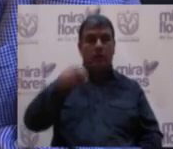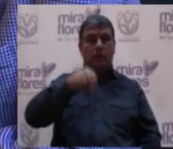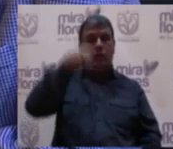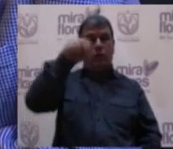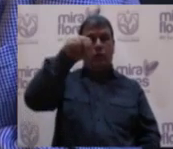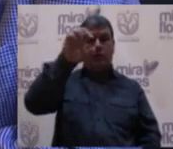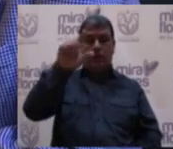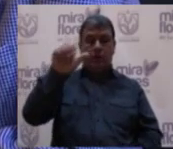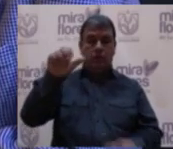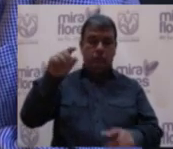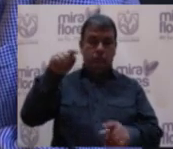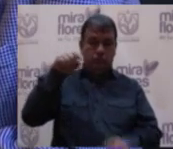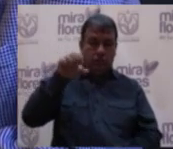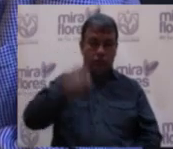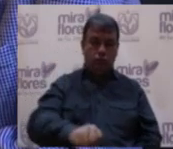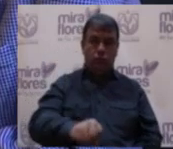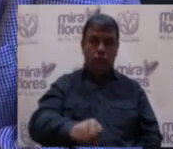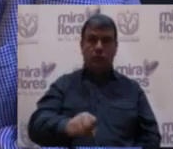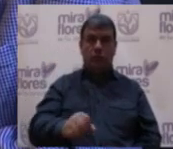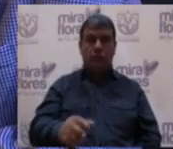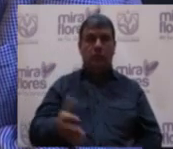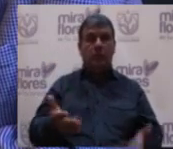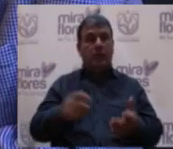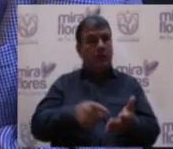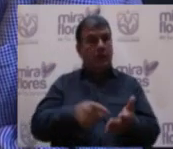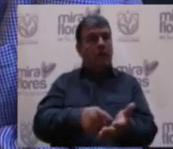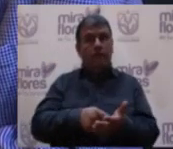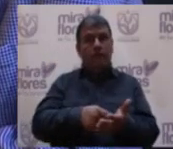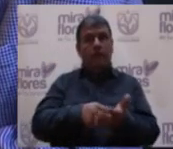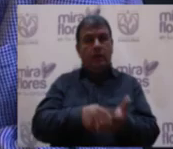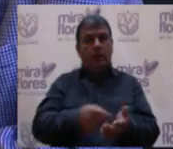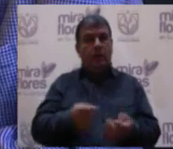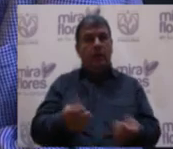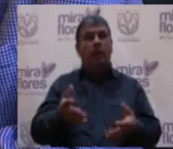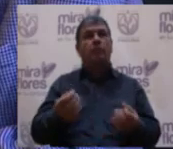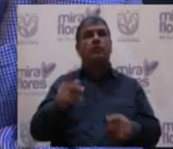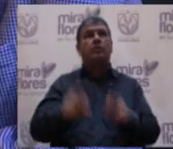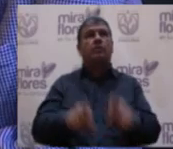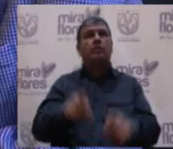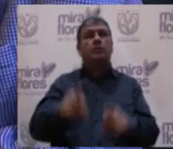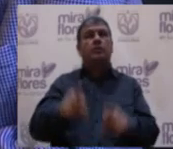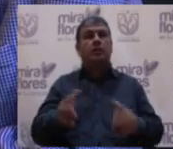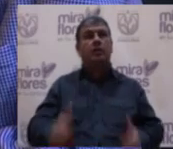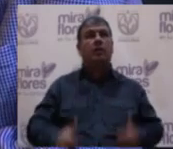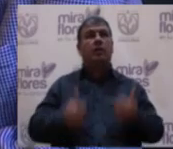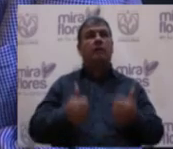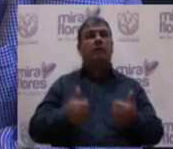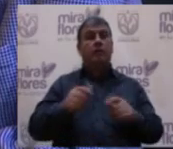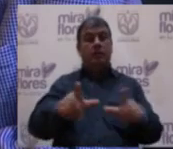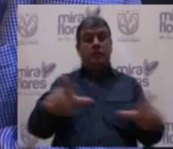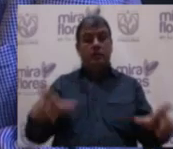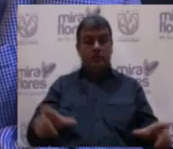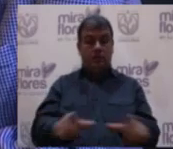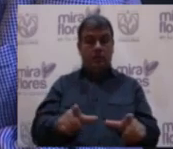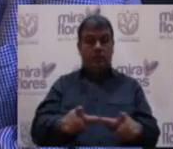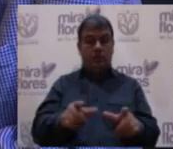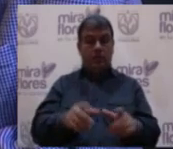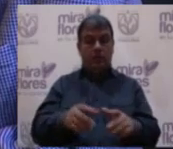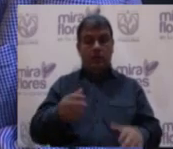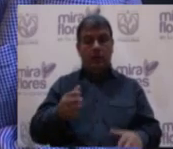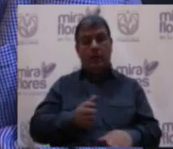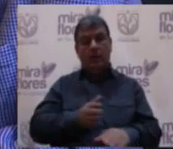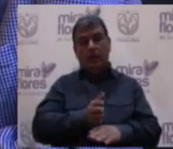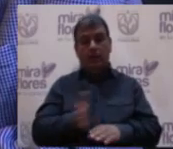sur, en la que obliga a muchísima gente que vive por esa zona a